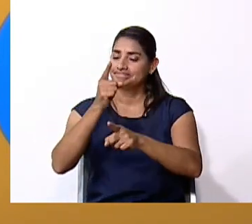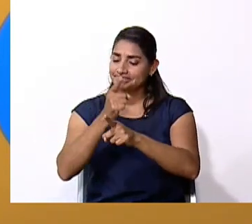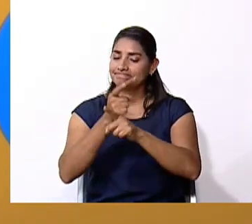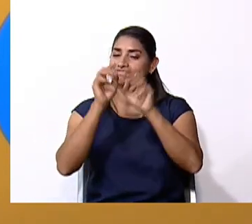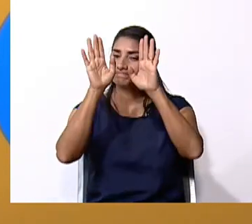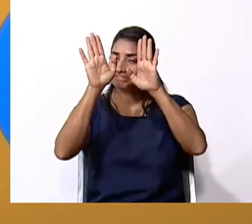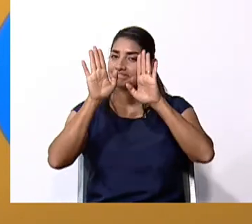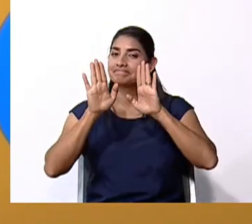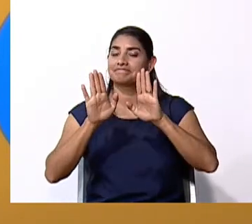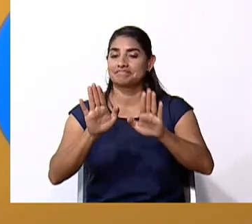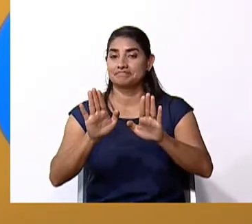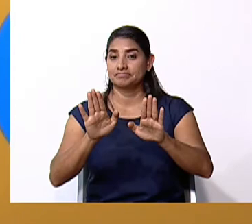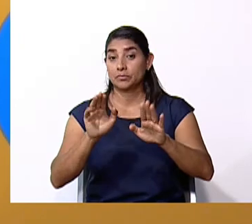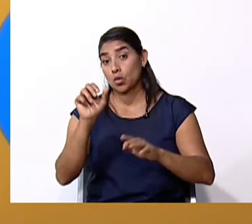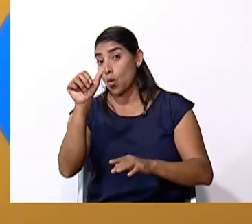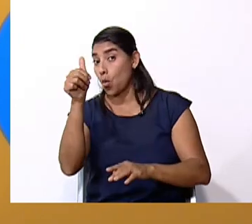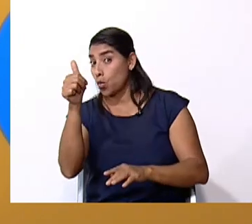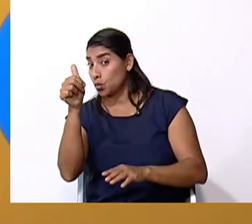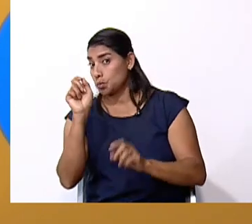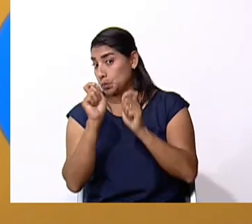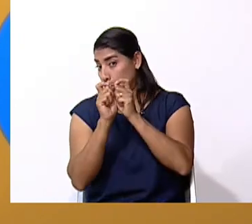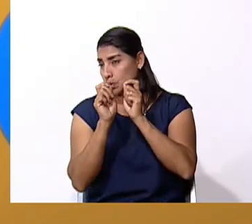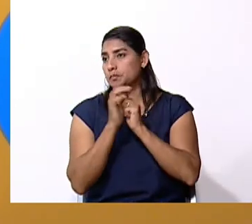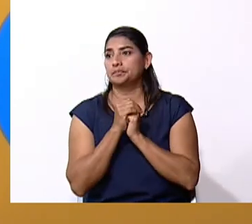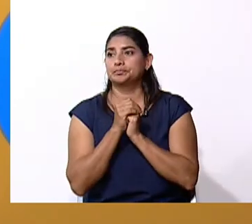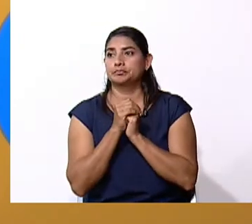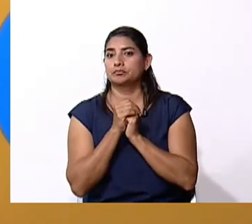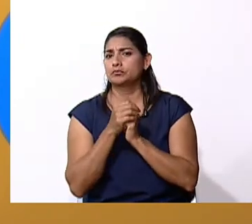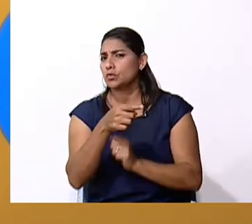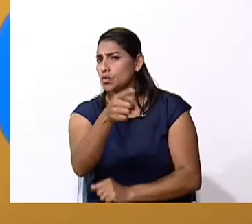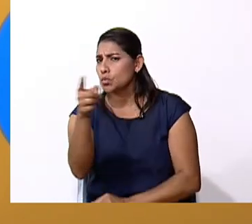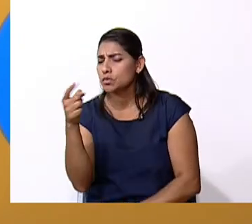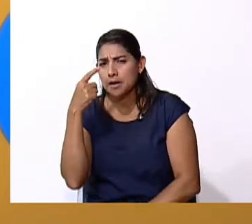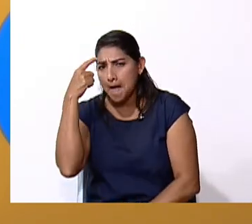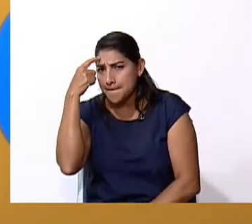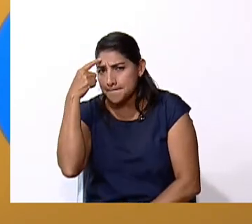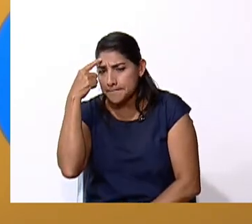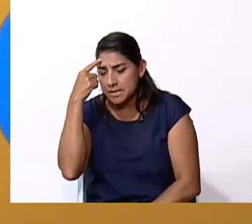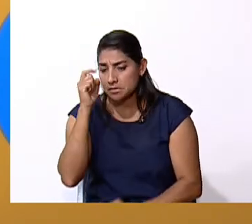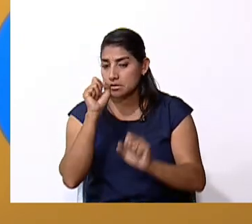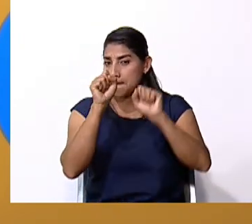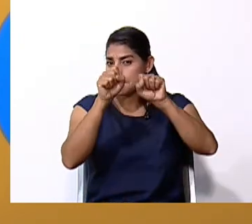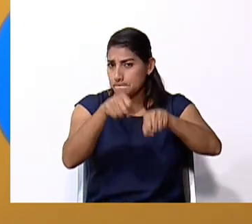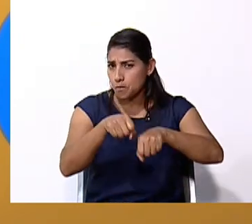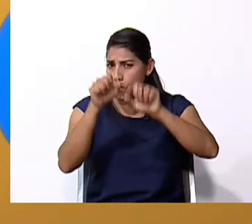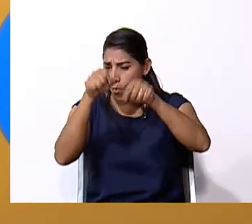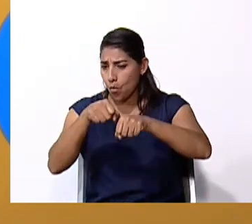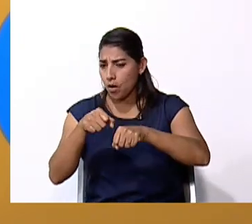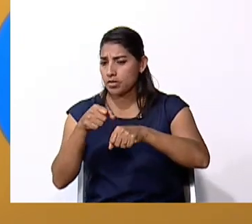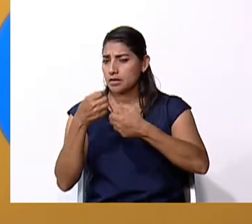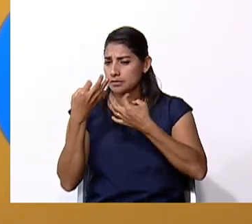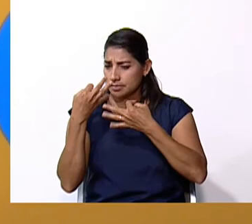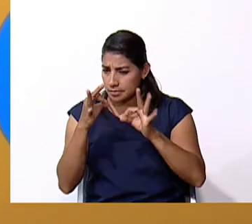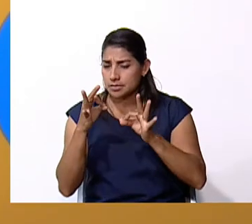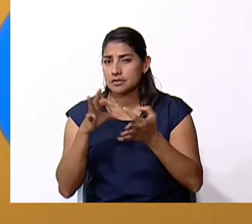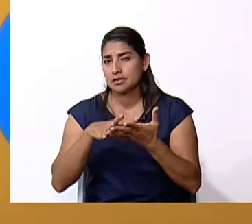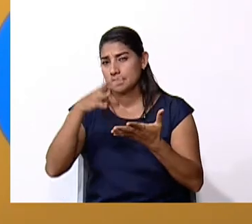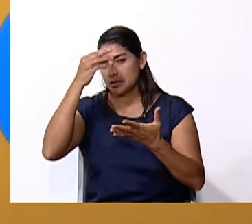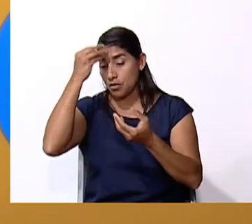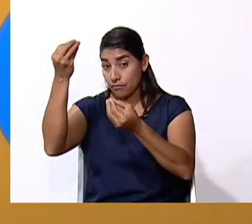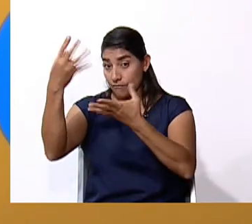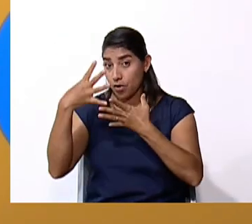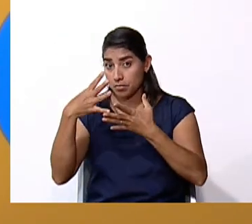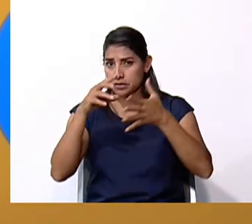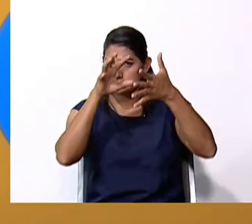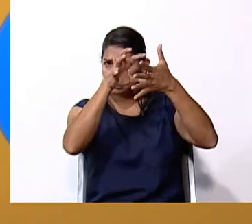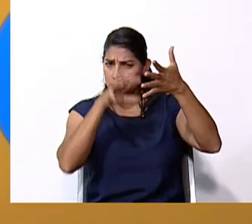Excelente. Otra cosa, ¿creen que pueden interpretar la información contenida